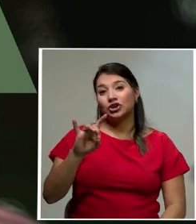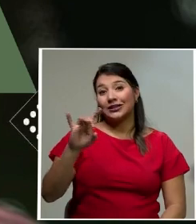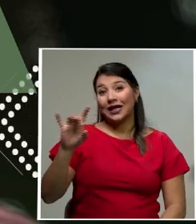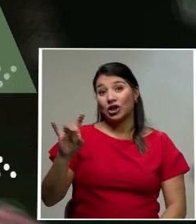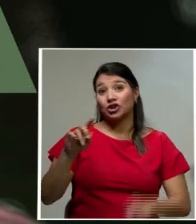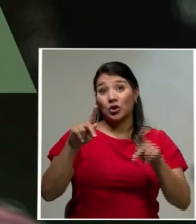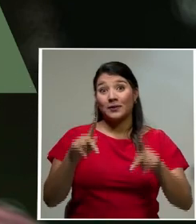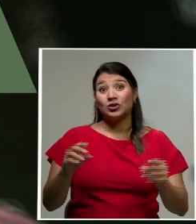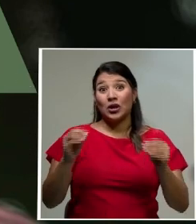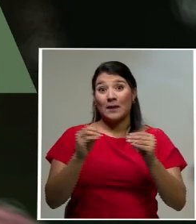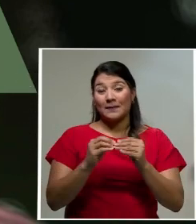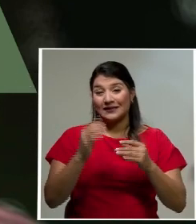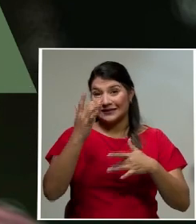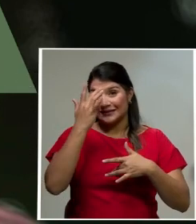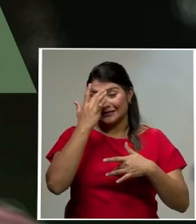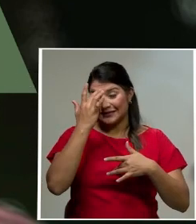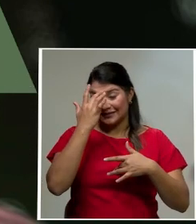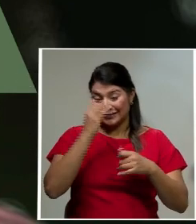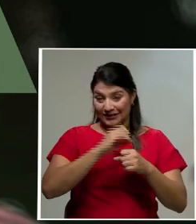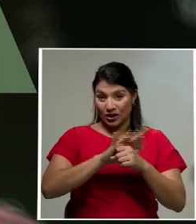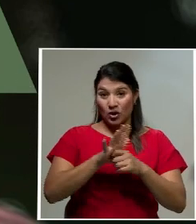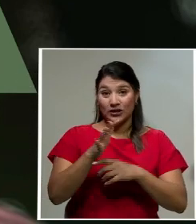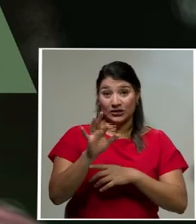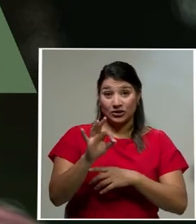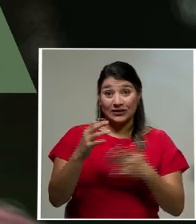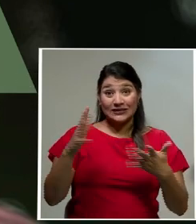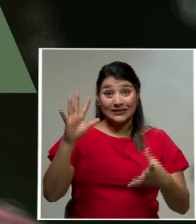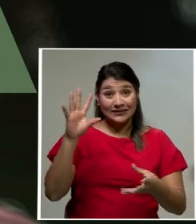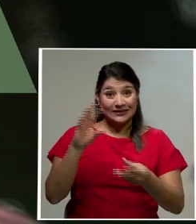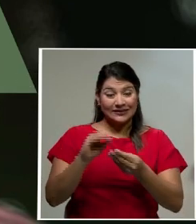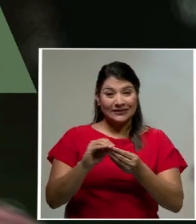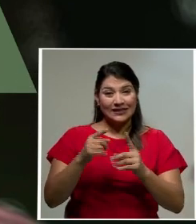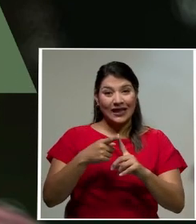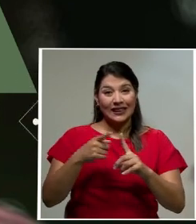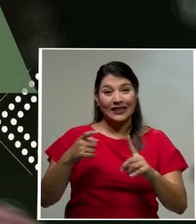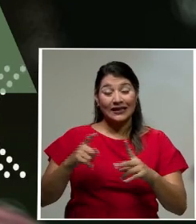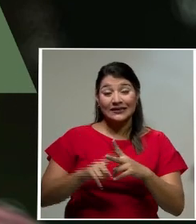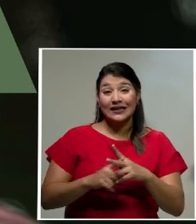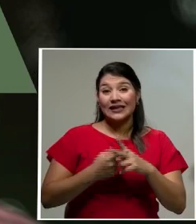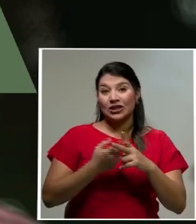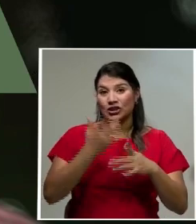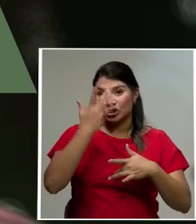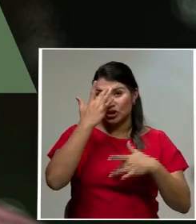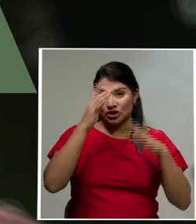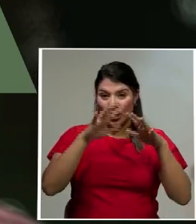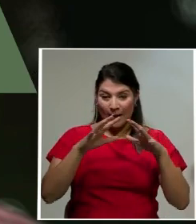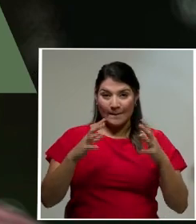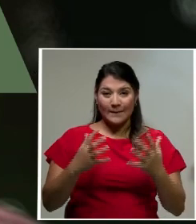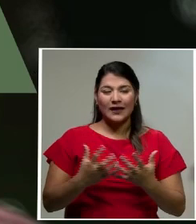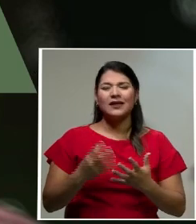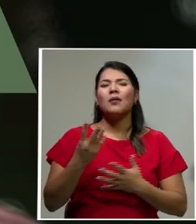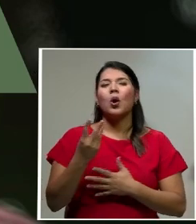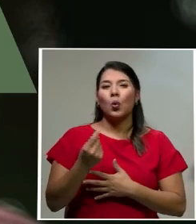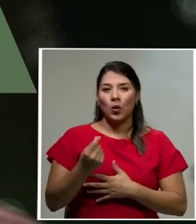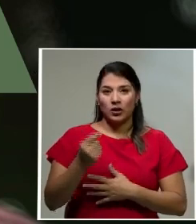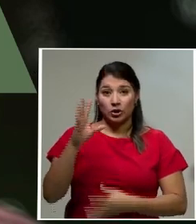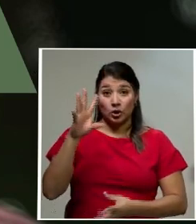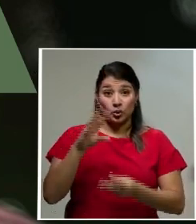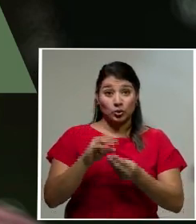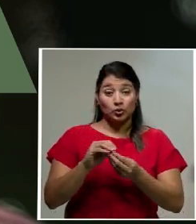888 casos nuevos confirmados y el total de contagios desde que inició la pandemia llega a